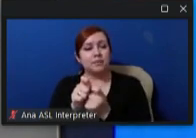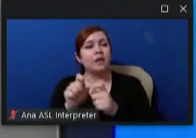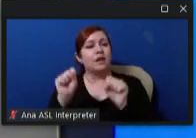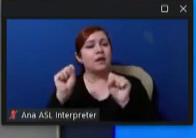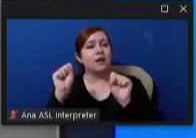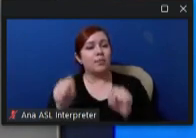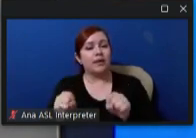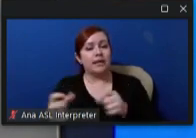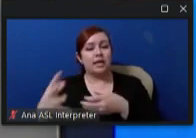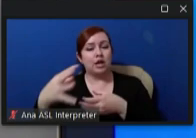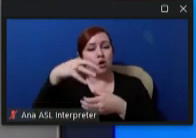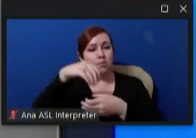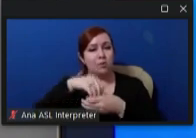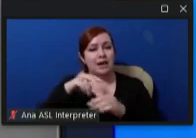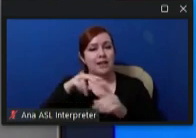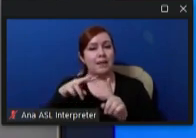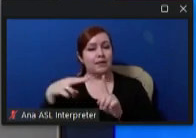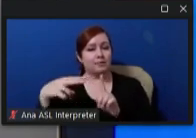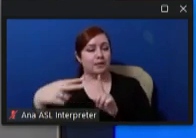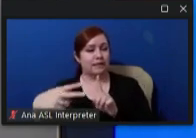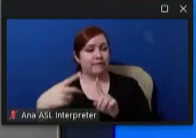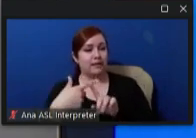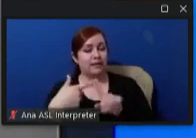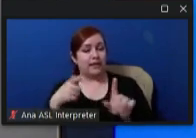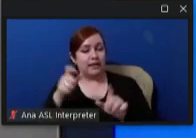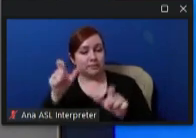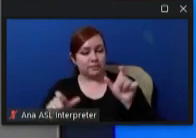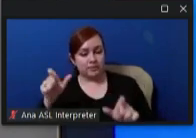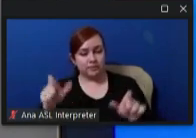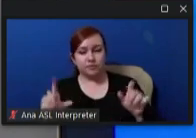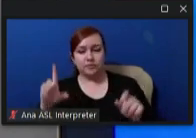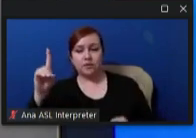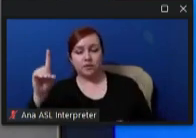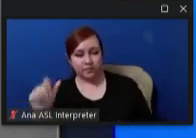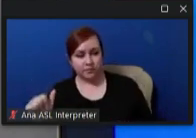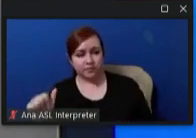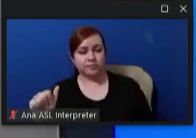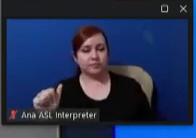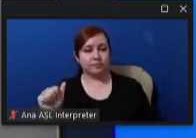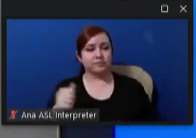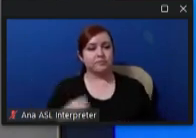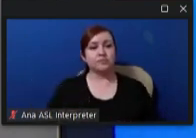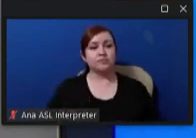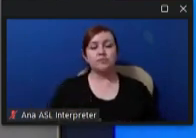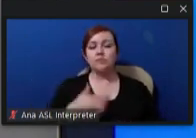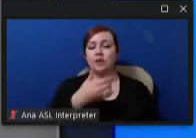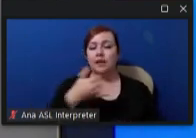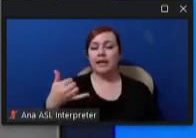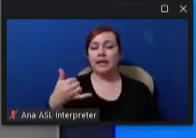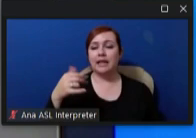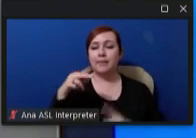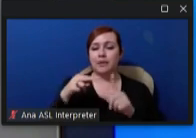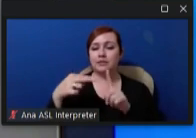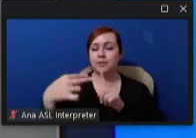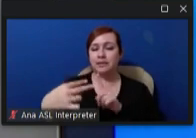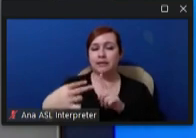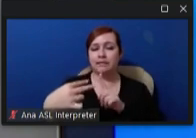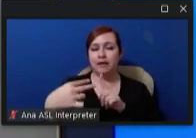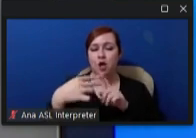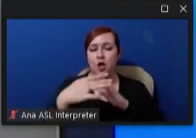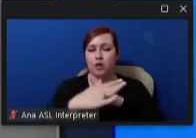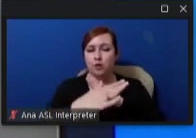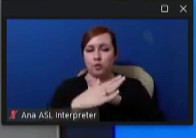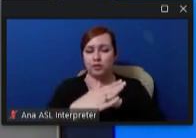incorporar la perspectiva de discapacidad, la perspectiva de infancia, interés superior y la perspectiva vinculada a la protección de los